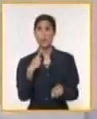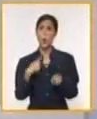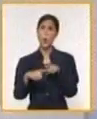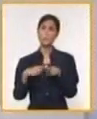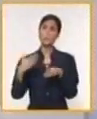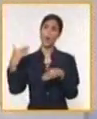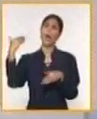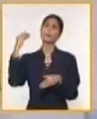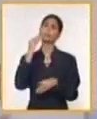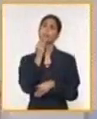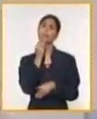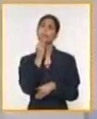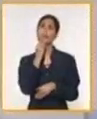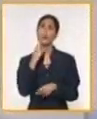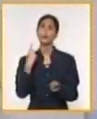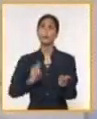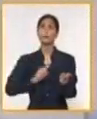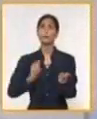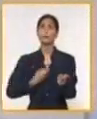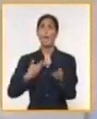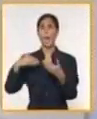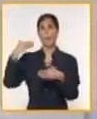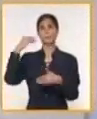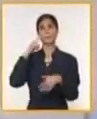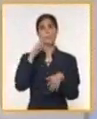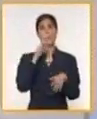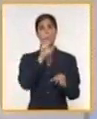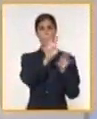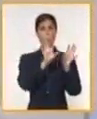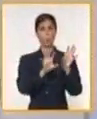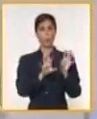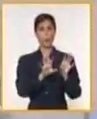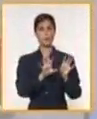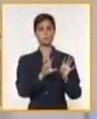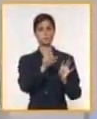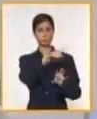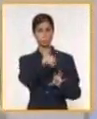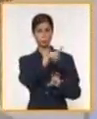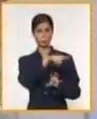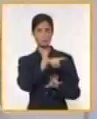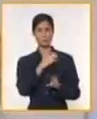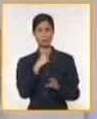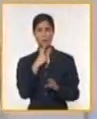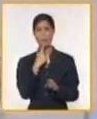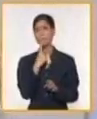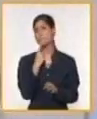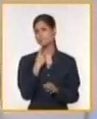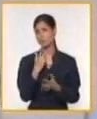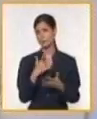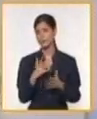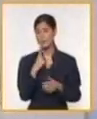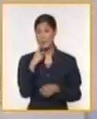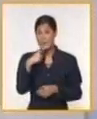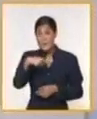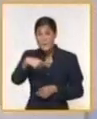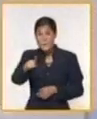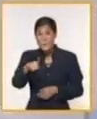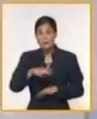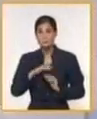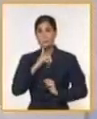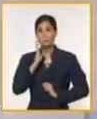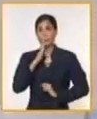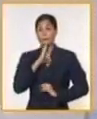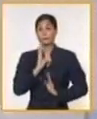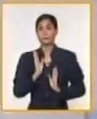con los vecinos fueron prácticamente paseos para ellos. Y